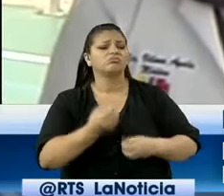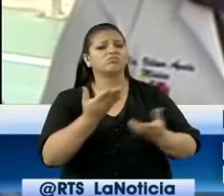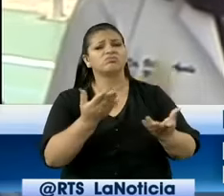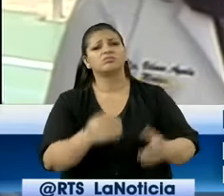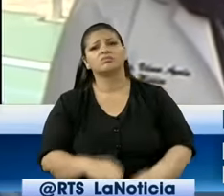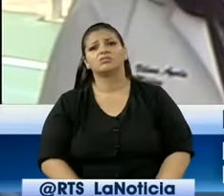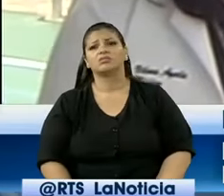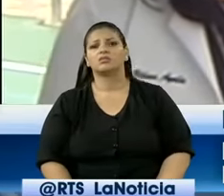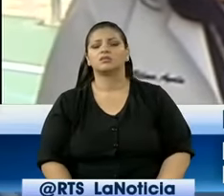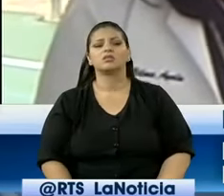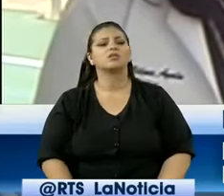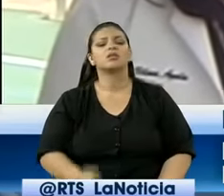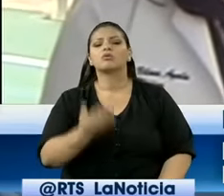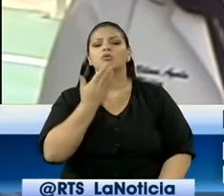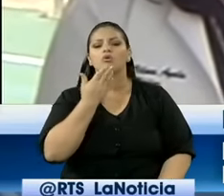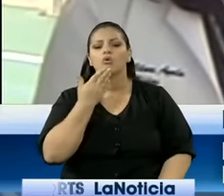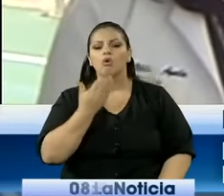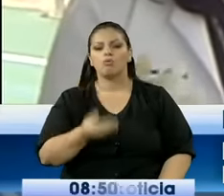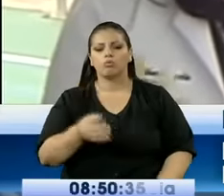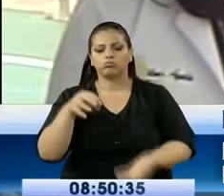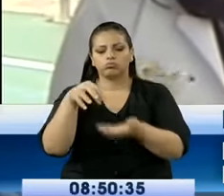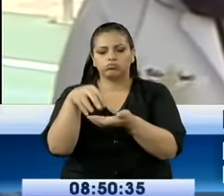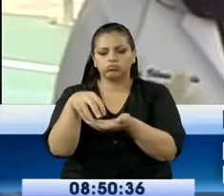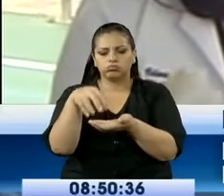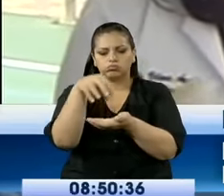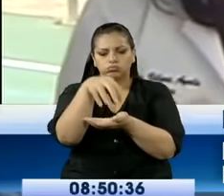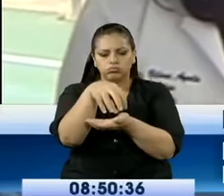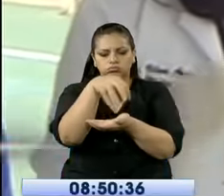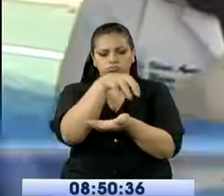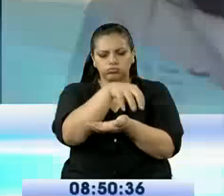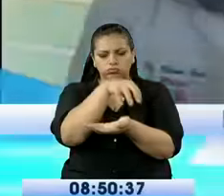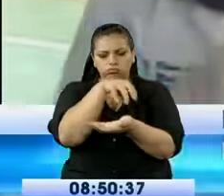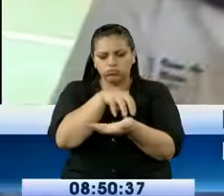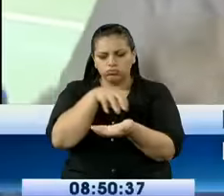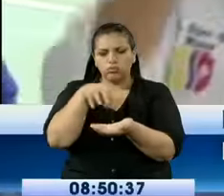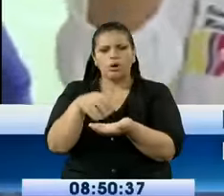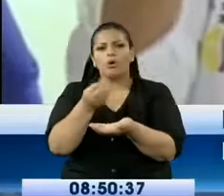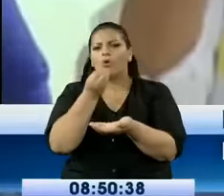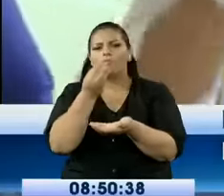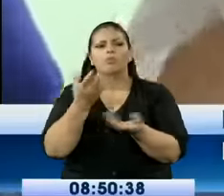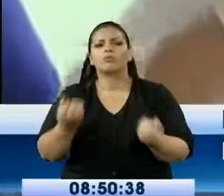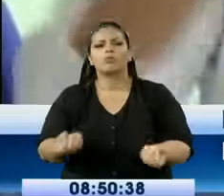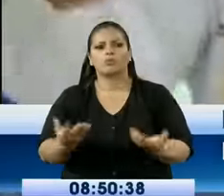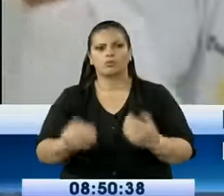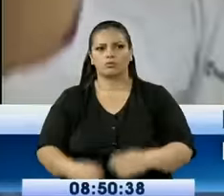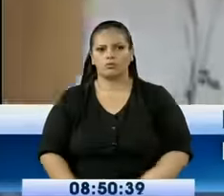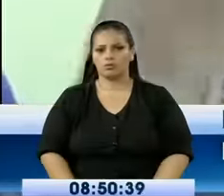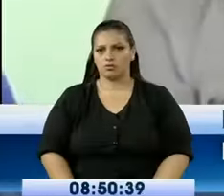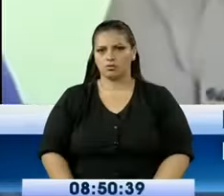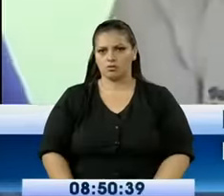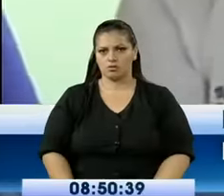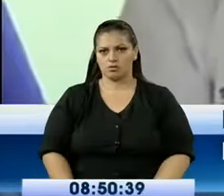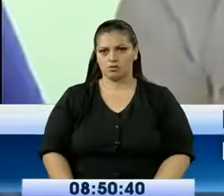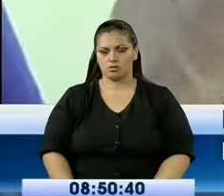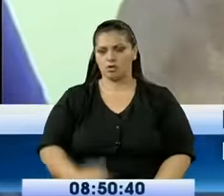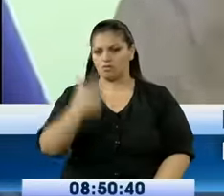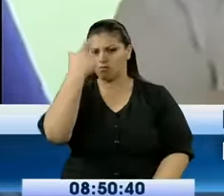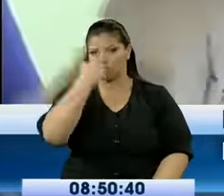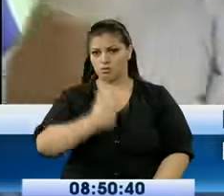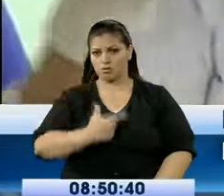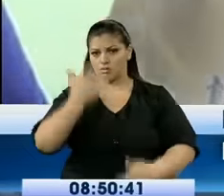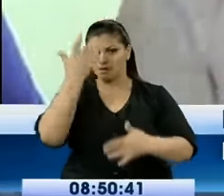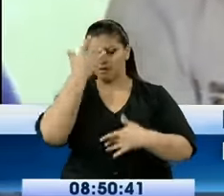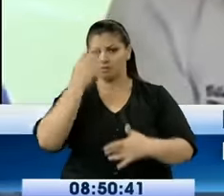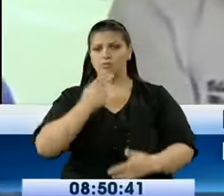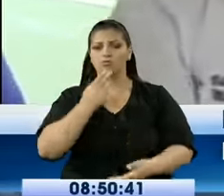de gramos, hábleme de porciones, o sea, que, pero le digo, no, lo importante es saber, por ejemplo, una persona diabética, cuánto es su techo de carbohidratos a comer, cuánto es su